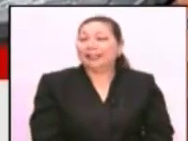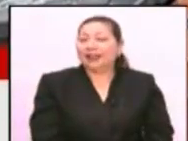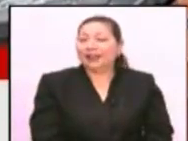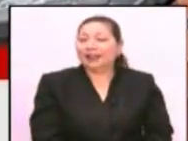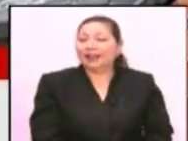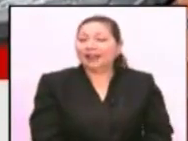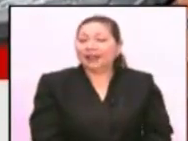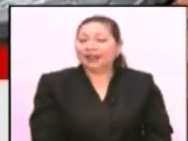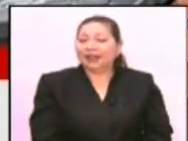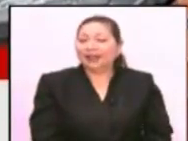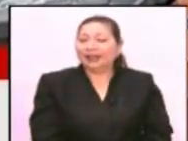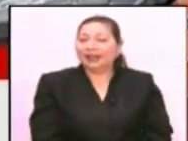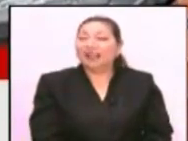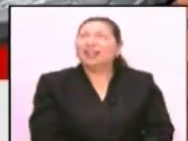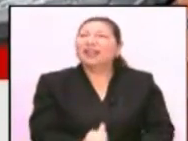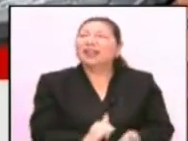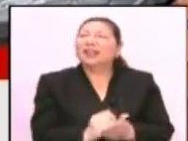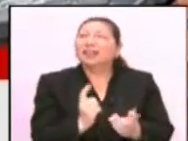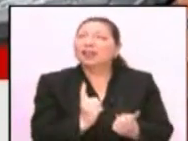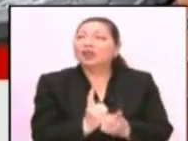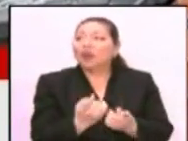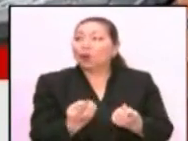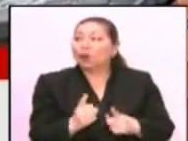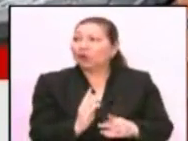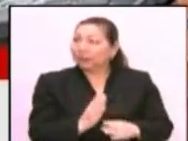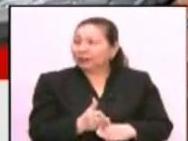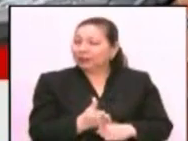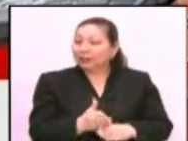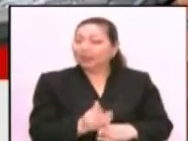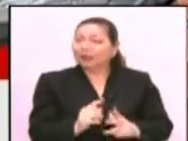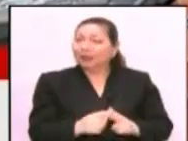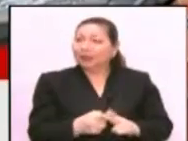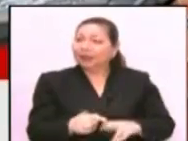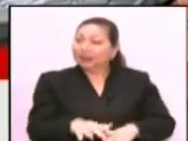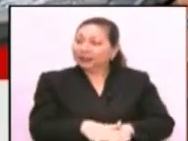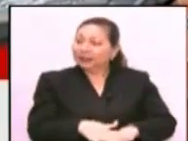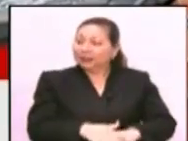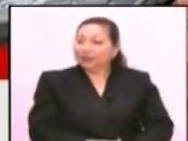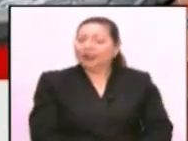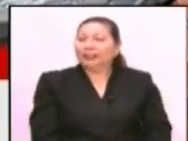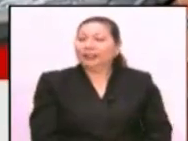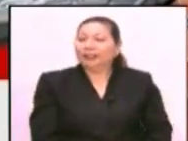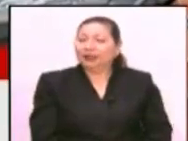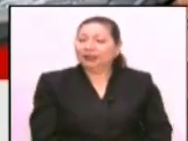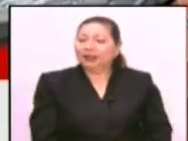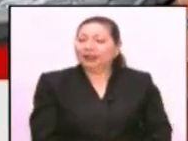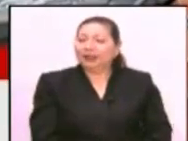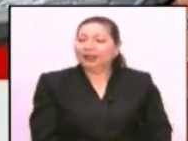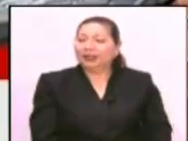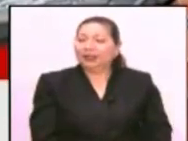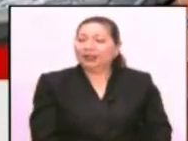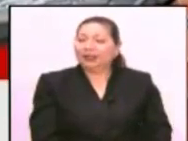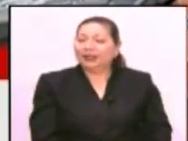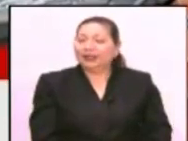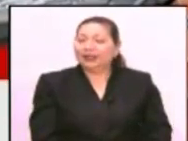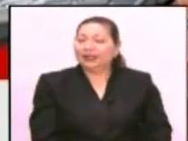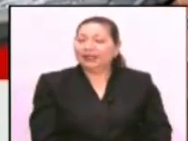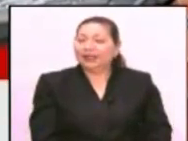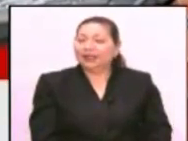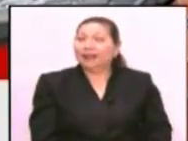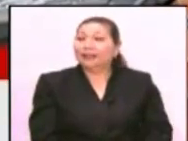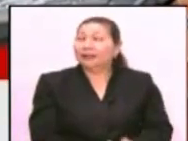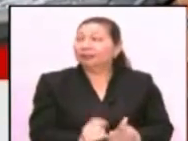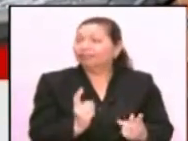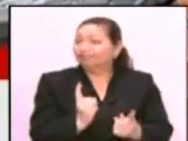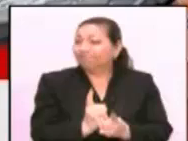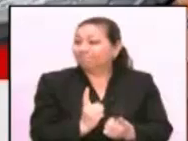por favor. Bien, ¿qué encontramos, presidente, cuando ingresamos a comienzos de la gestión? Pasemos. Mire, lo que